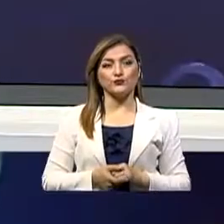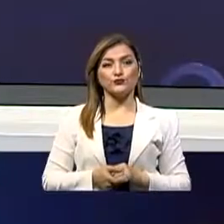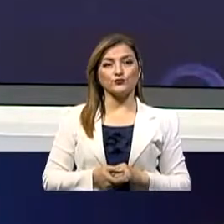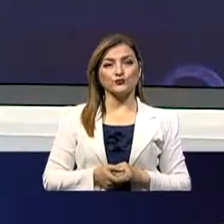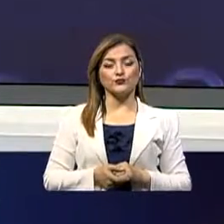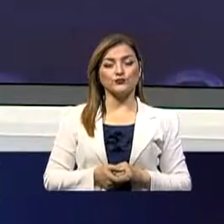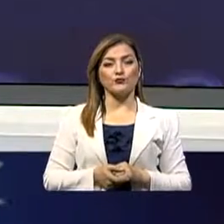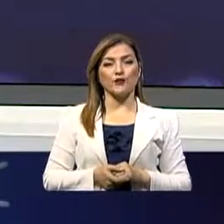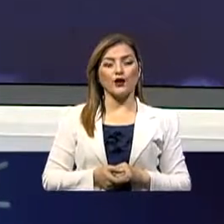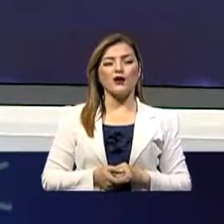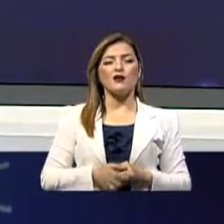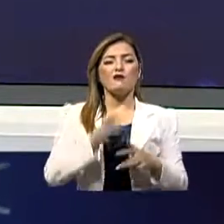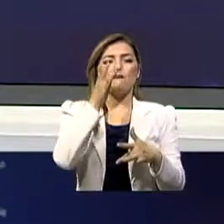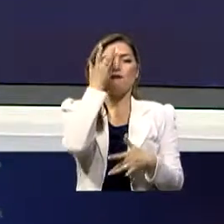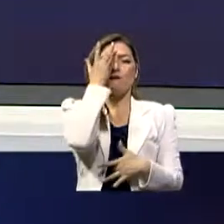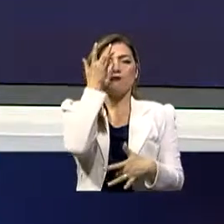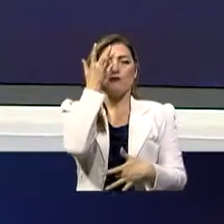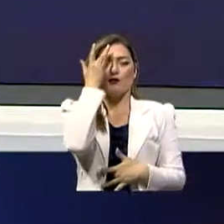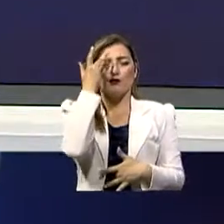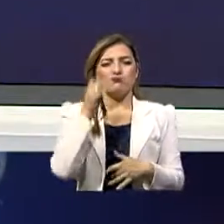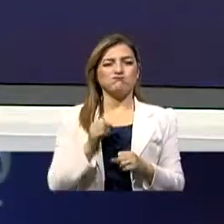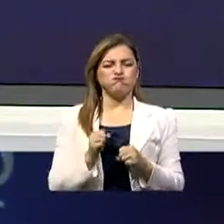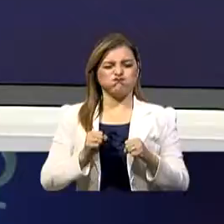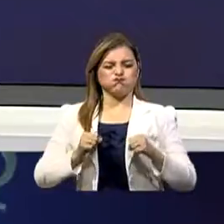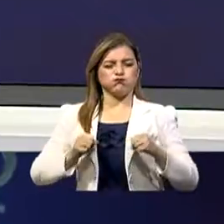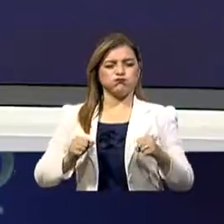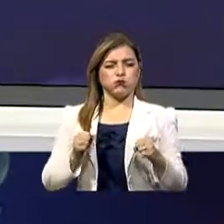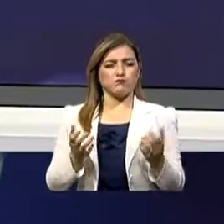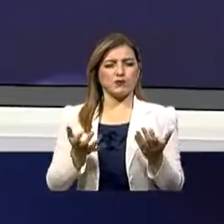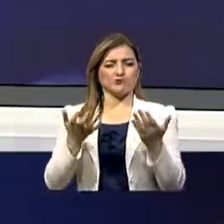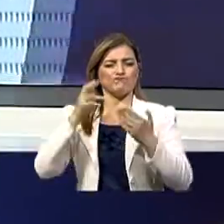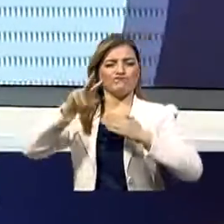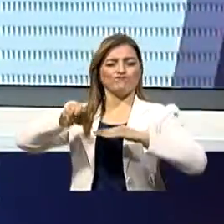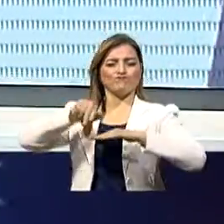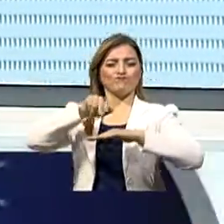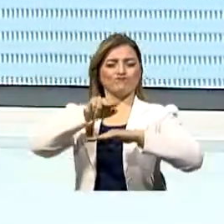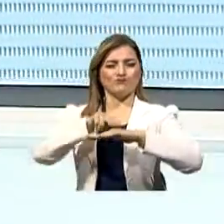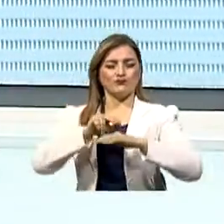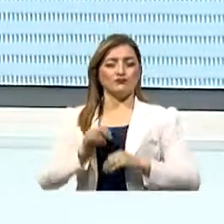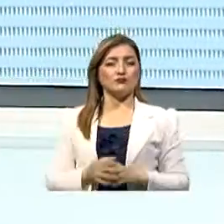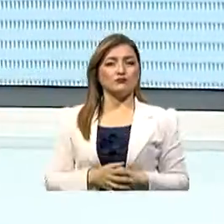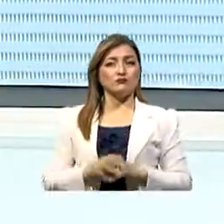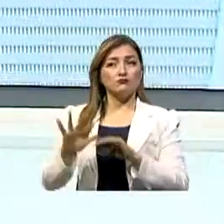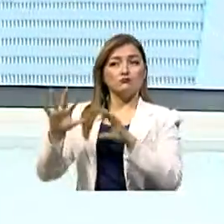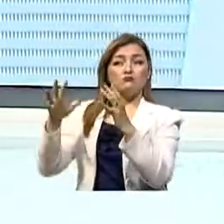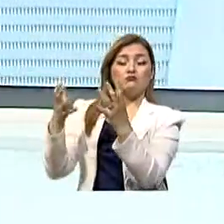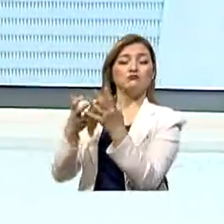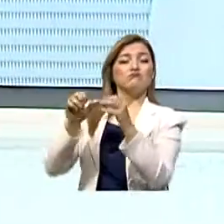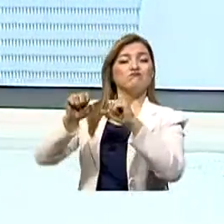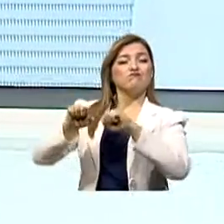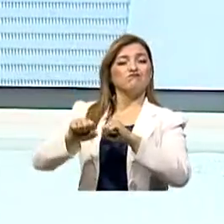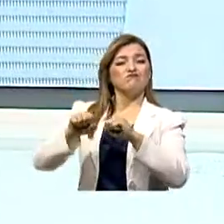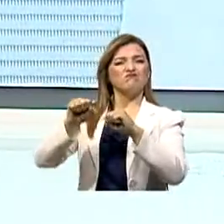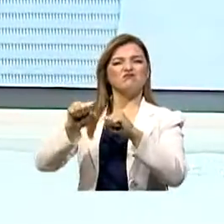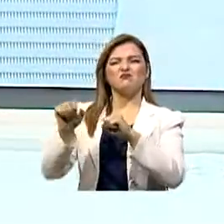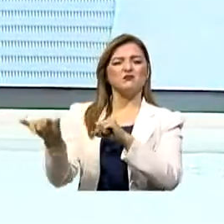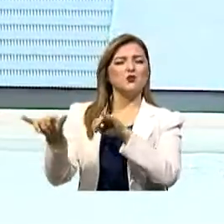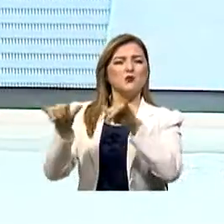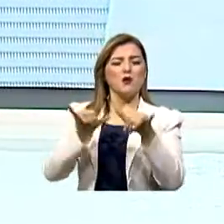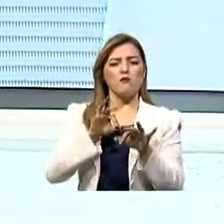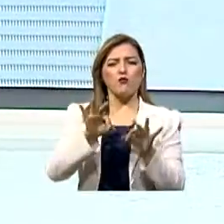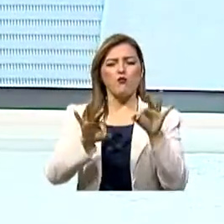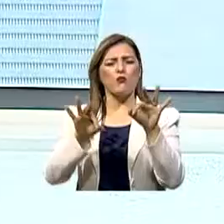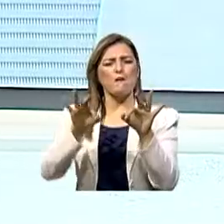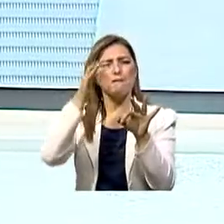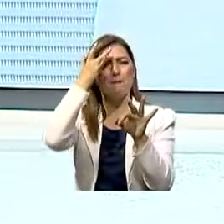la obesidad es una enfermedad que actualmente puede considerarse como una epidemia global y si vamos hablando de la obesidad y